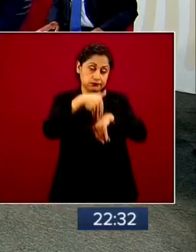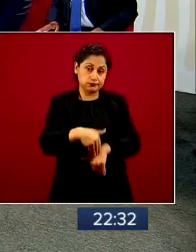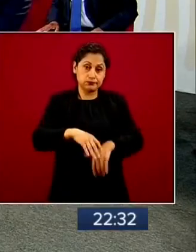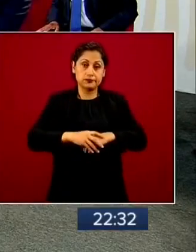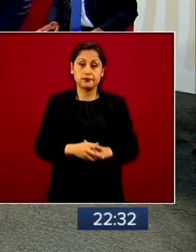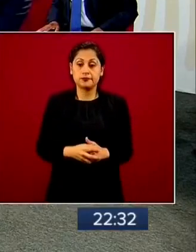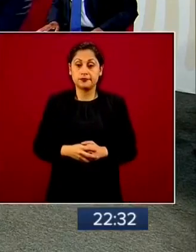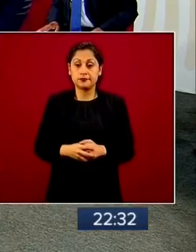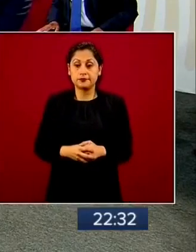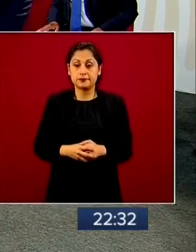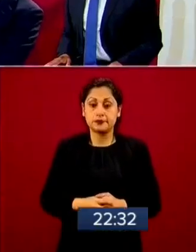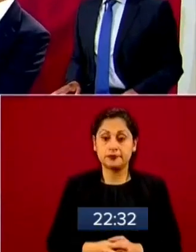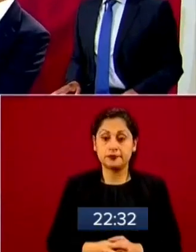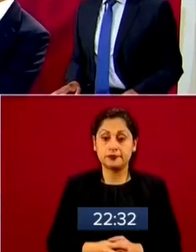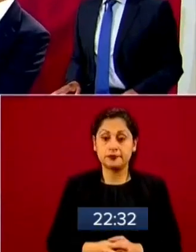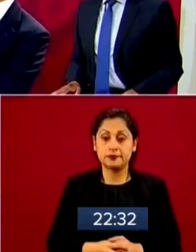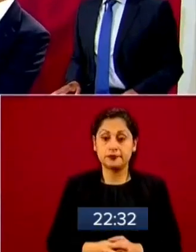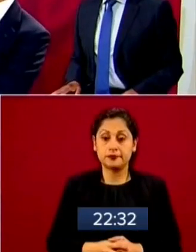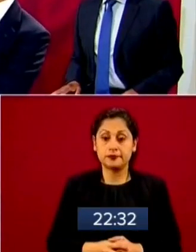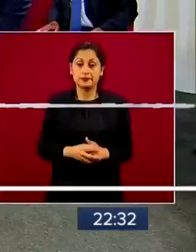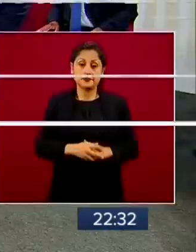No creo que haya dicho eso, Arturo.